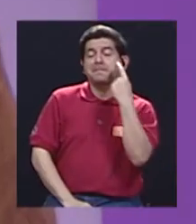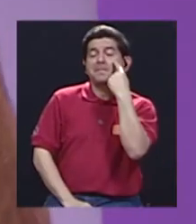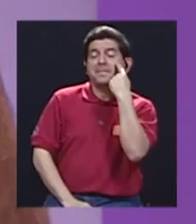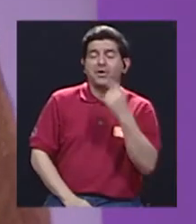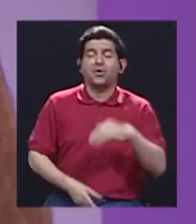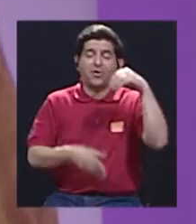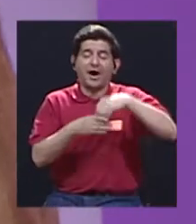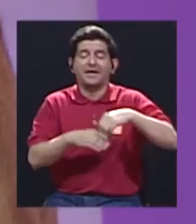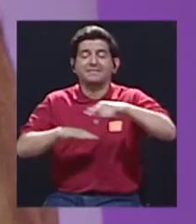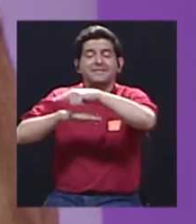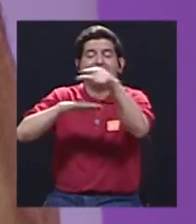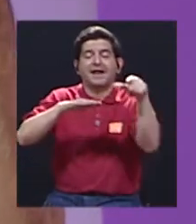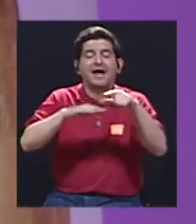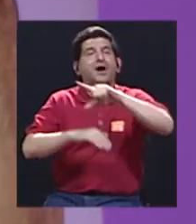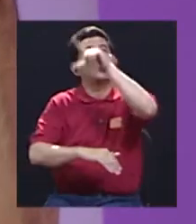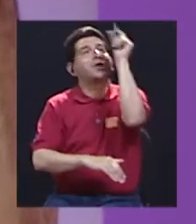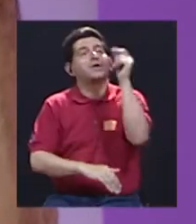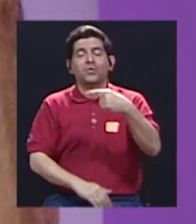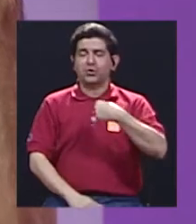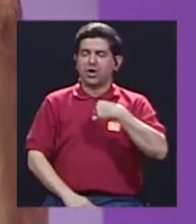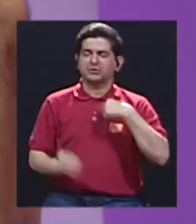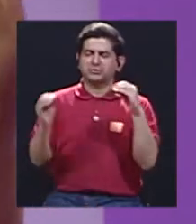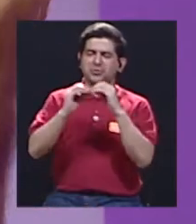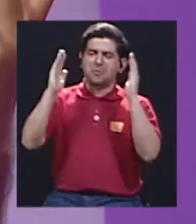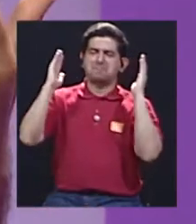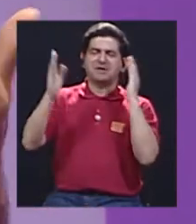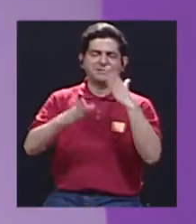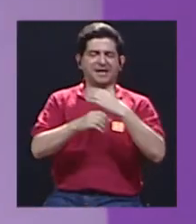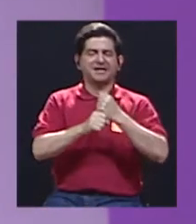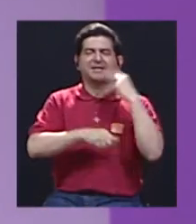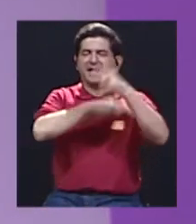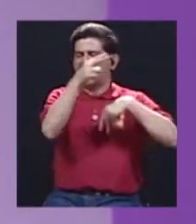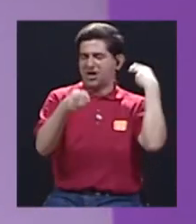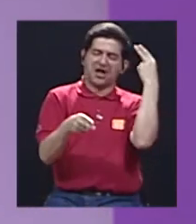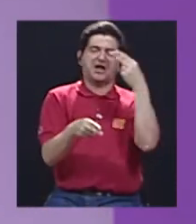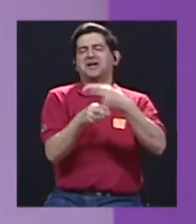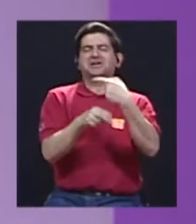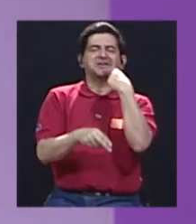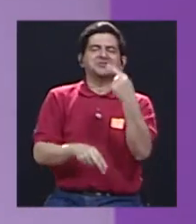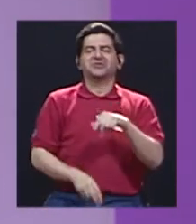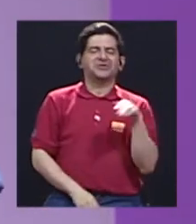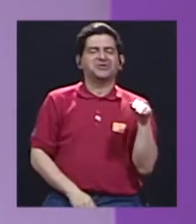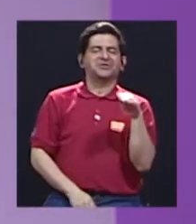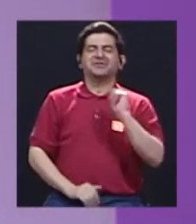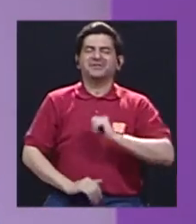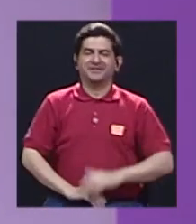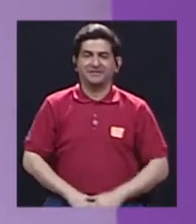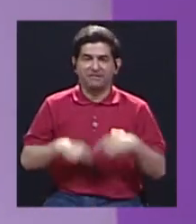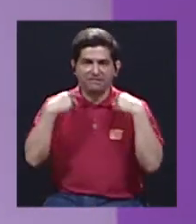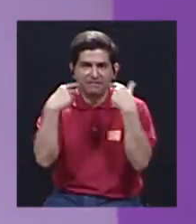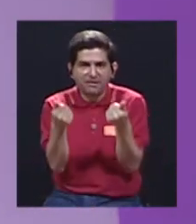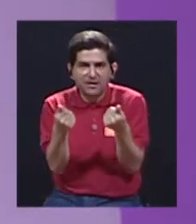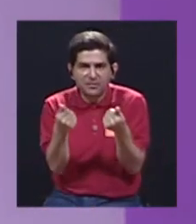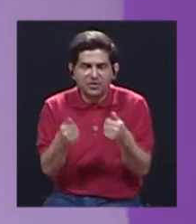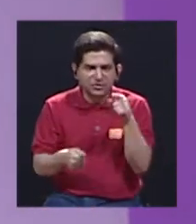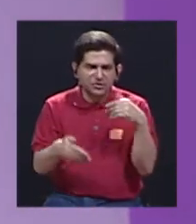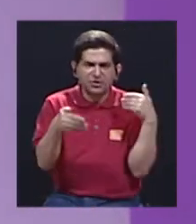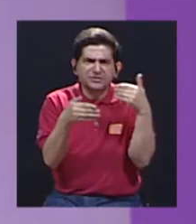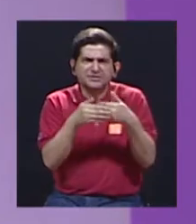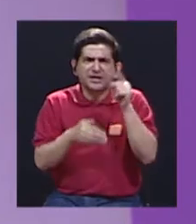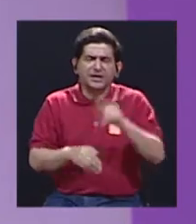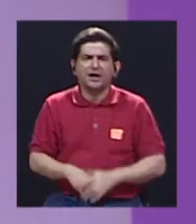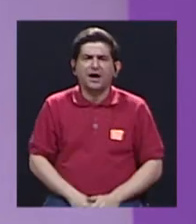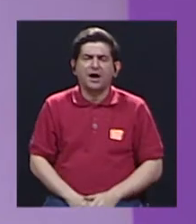cabe el lago y la luna yo no ser la más grande creación del universo dijo el ratoncito y de repente pasaba por ahí